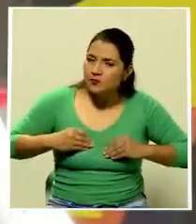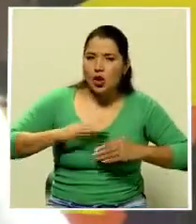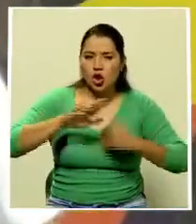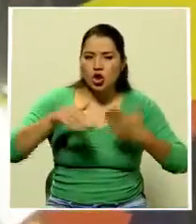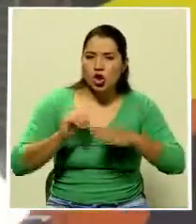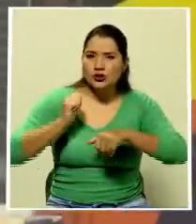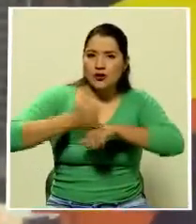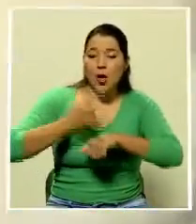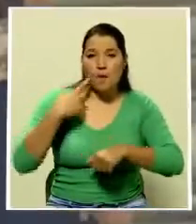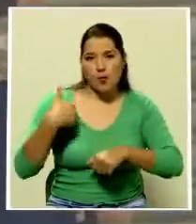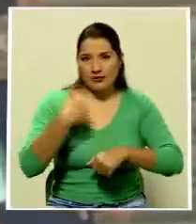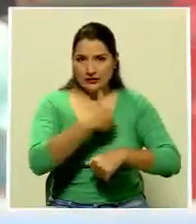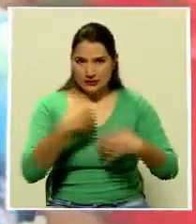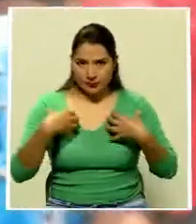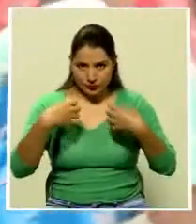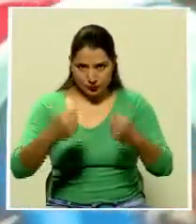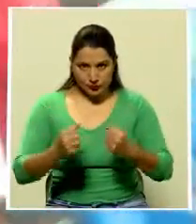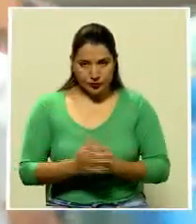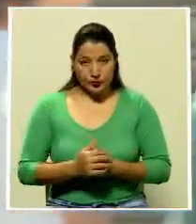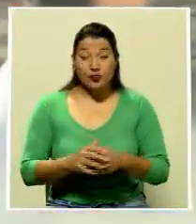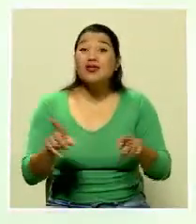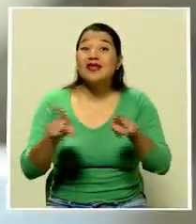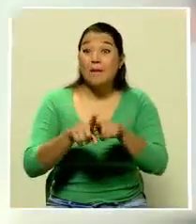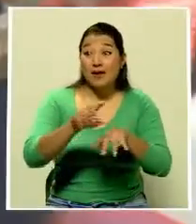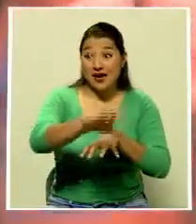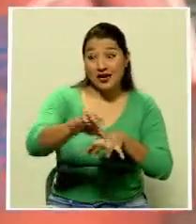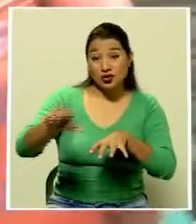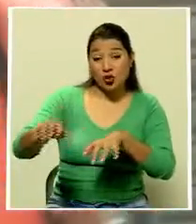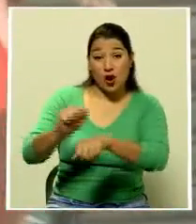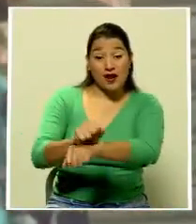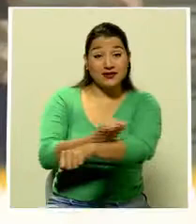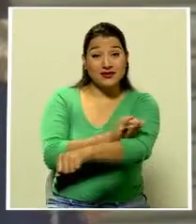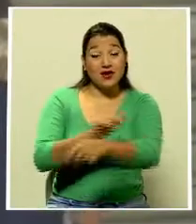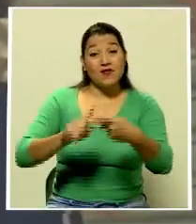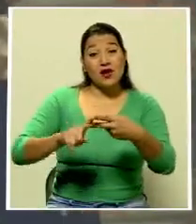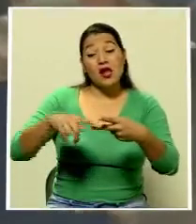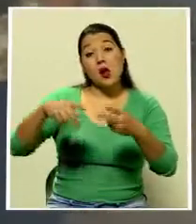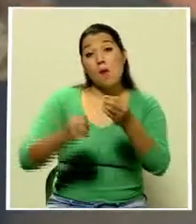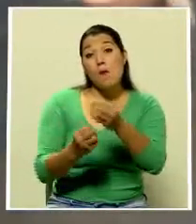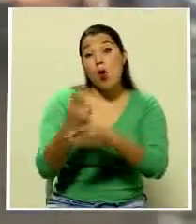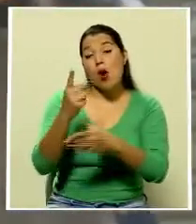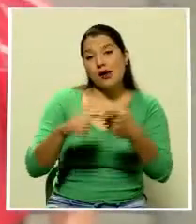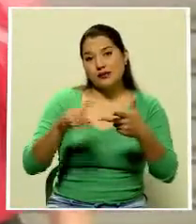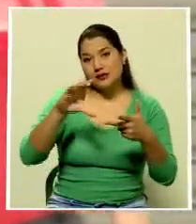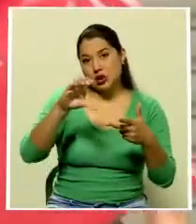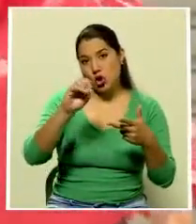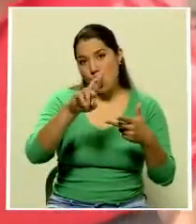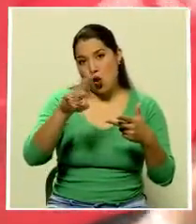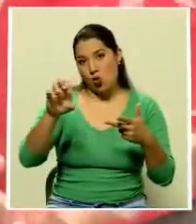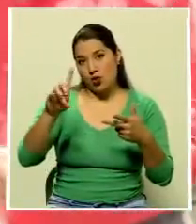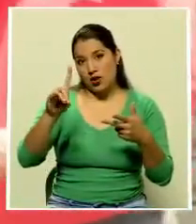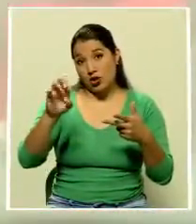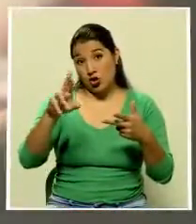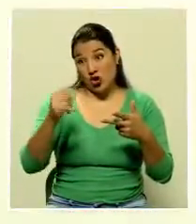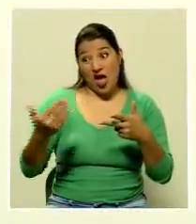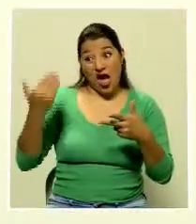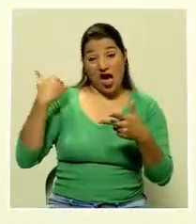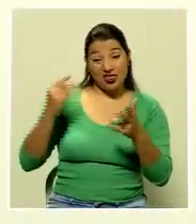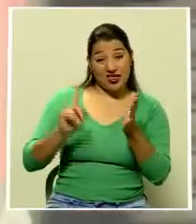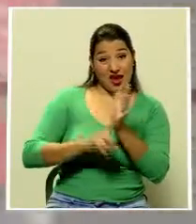Salud. Por otro lado, los cantones de Acerrí, Poás y Corredores cambiaron su categoría a alerta amarilla.